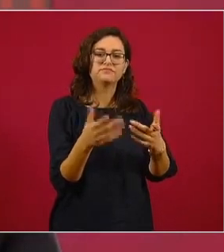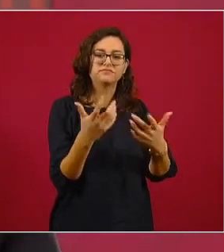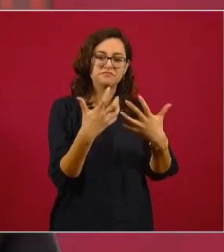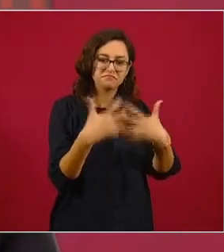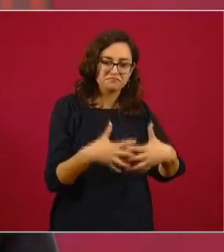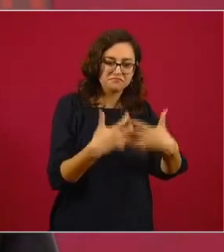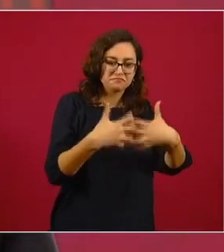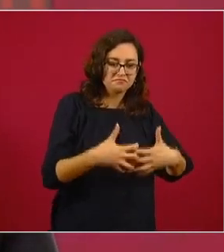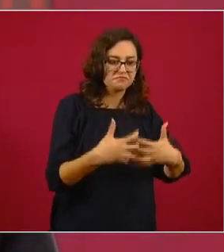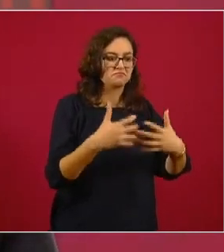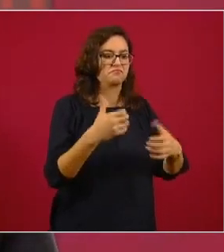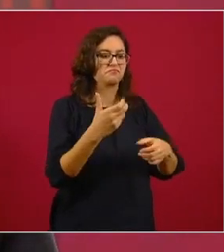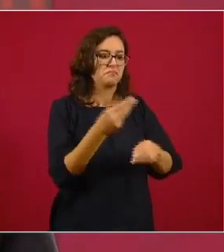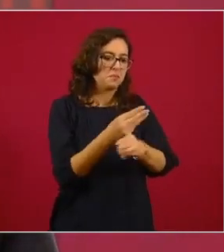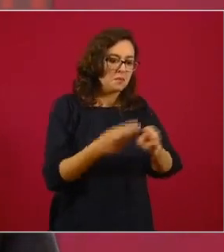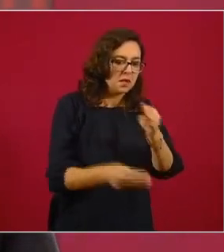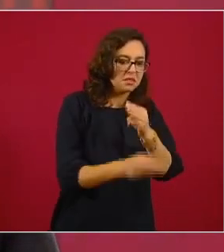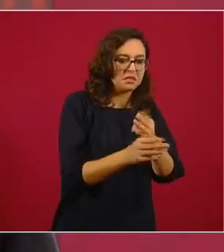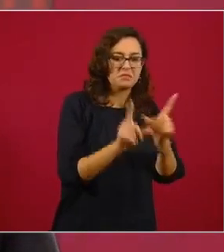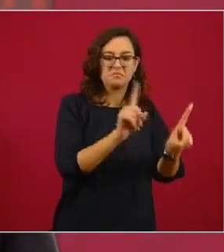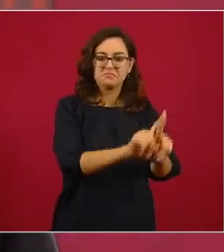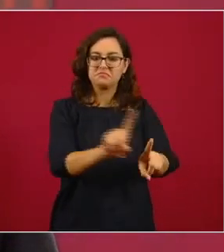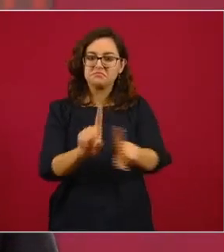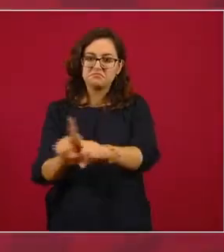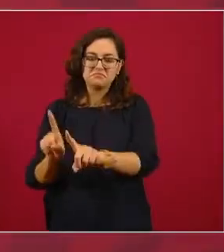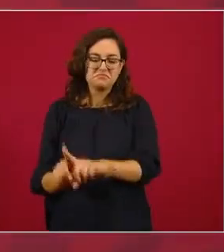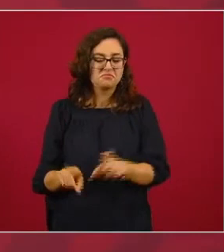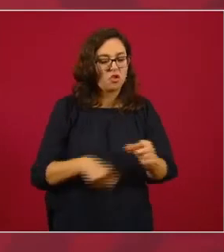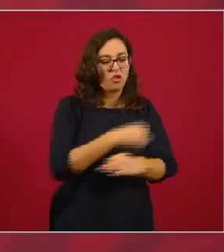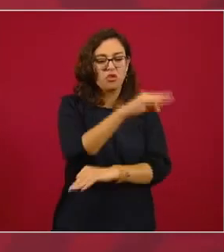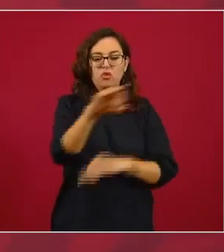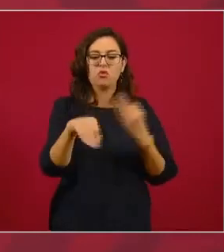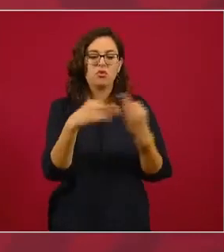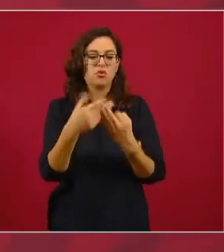equipar hospitales públicos.